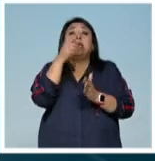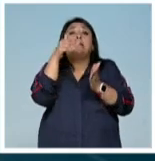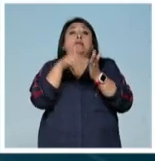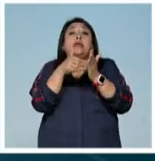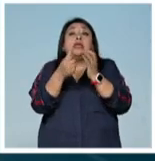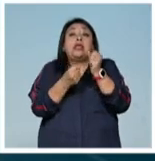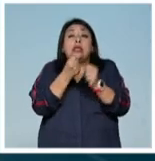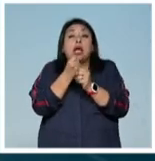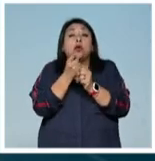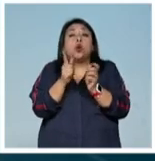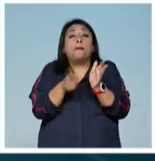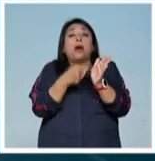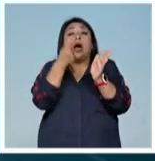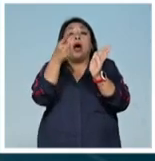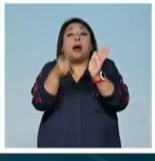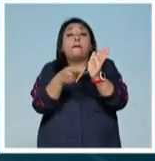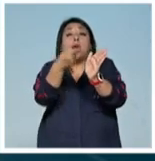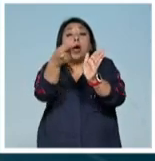años.